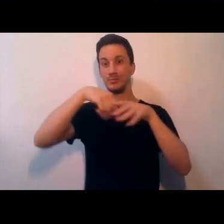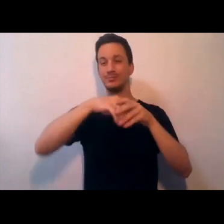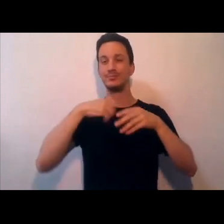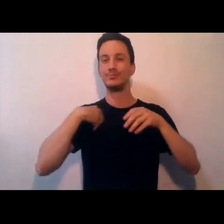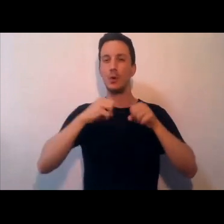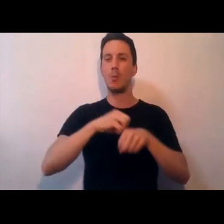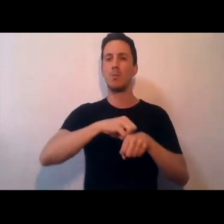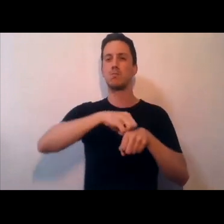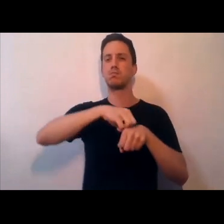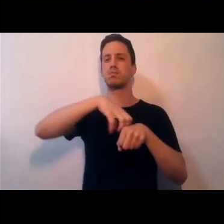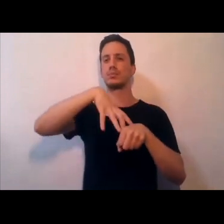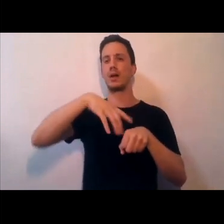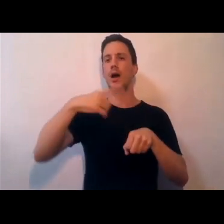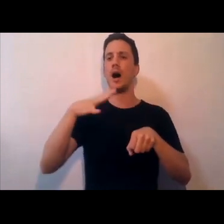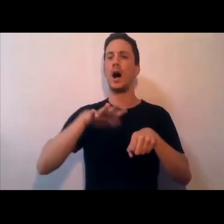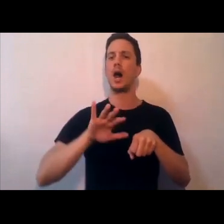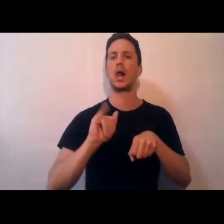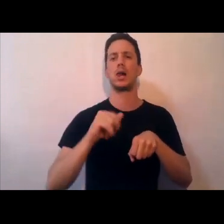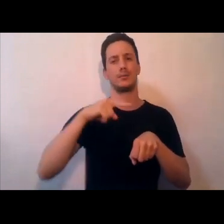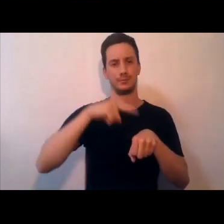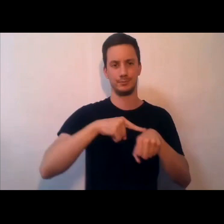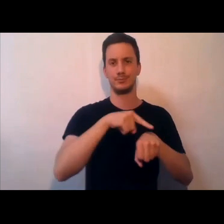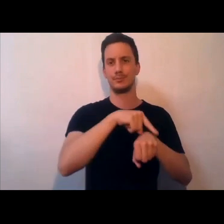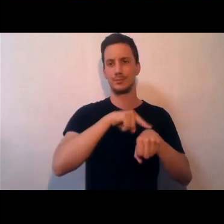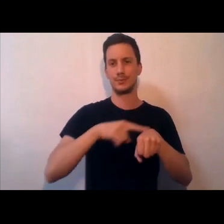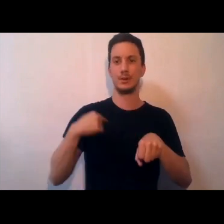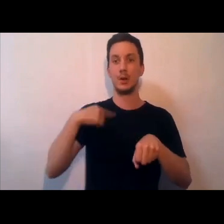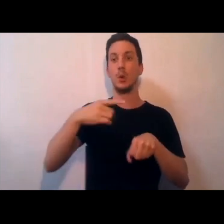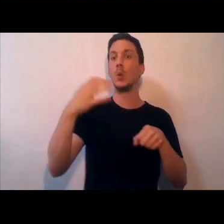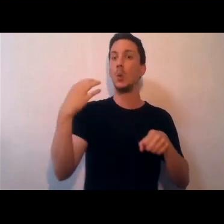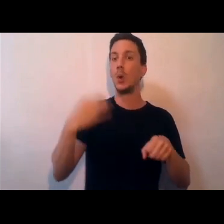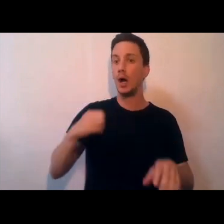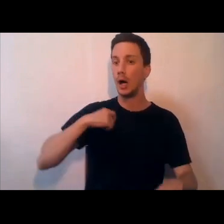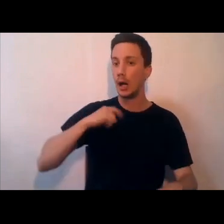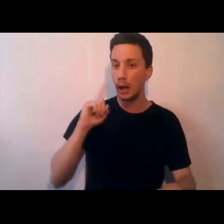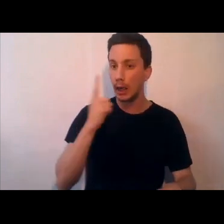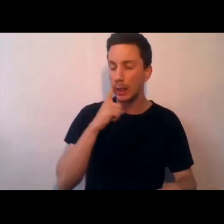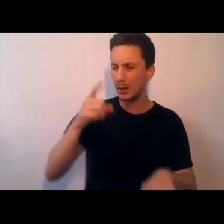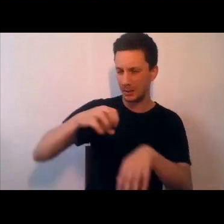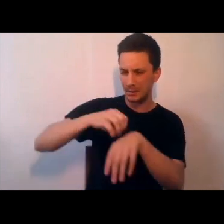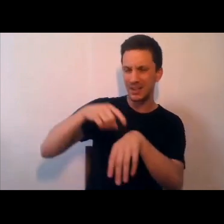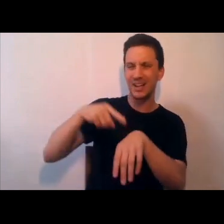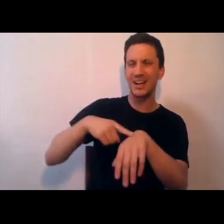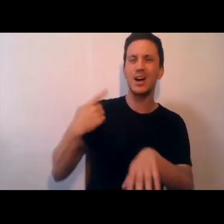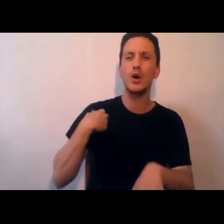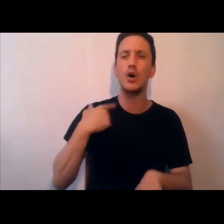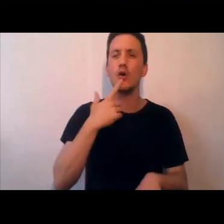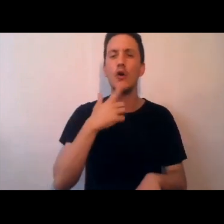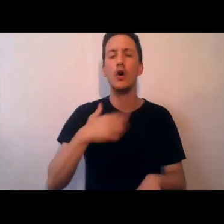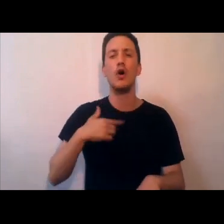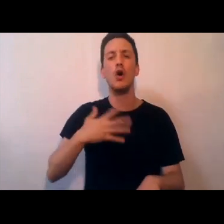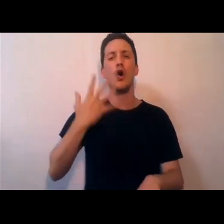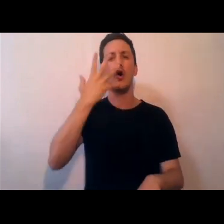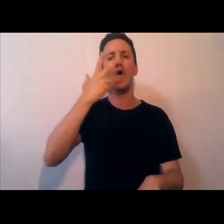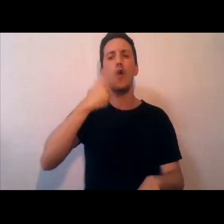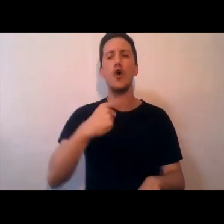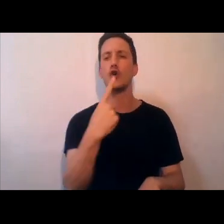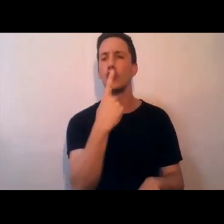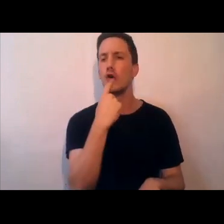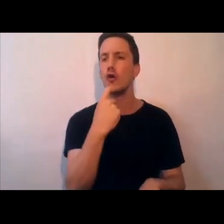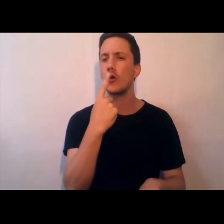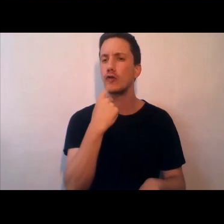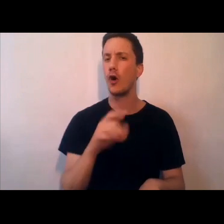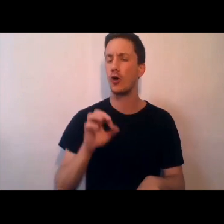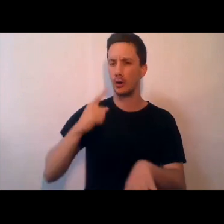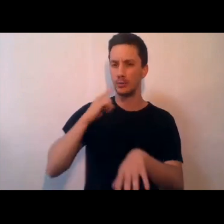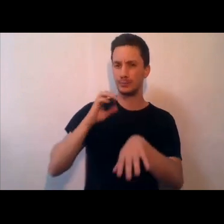que tienen ellos y que tú lo ves manifestado como una piel roja o descamativa. Así que el